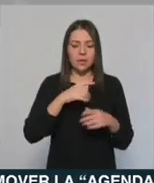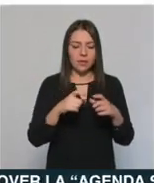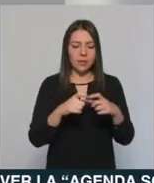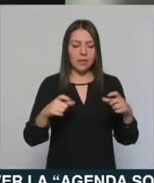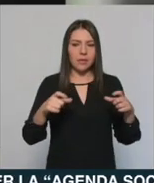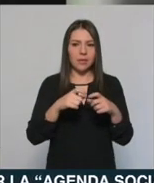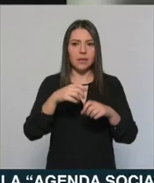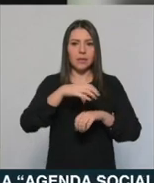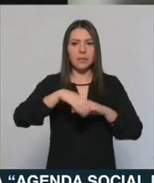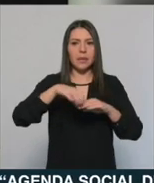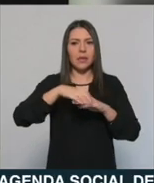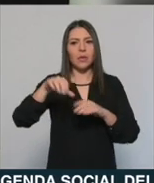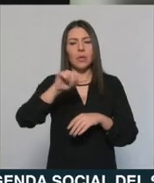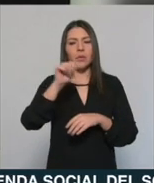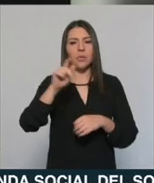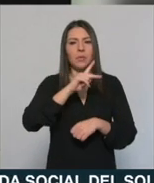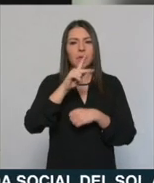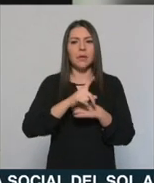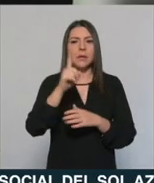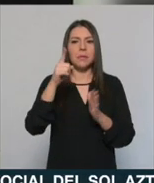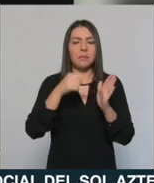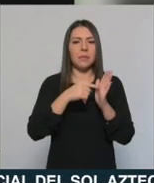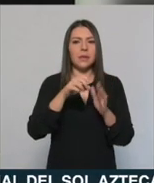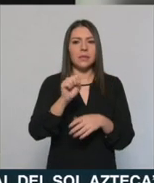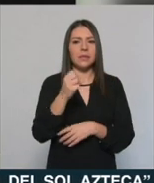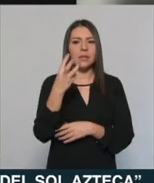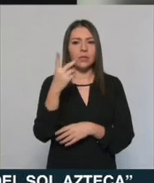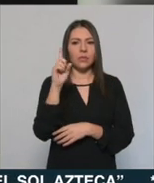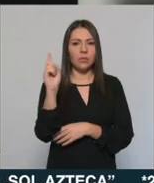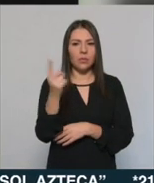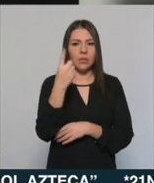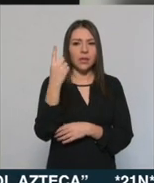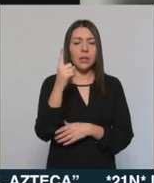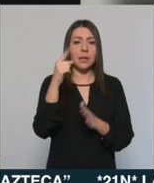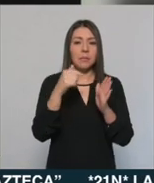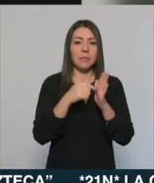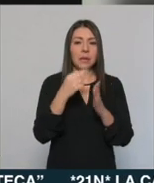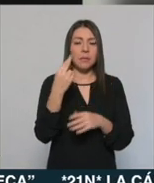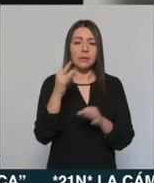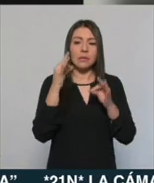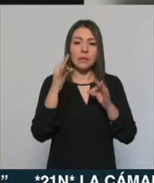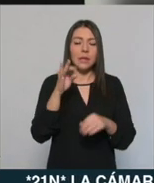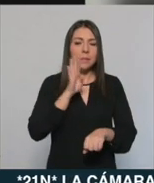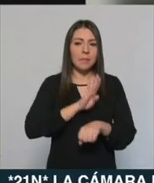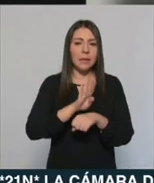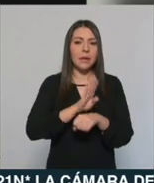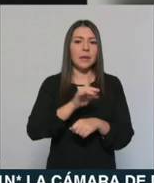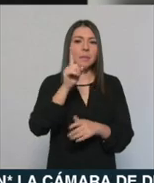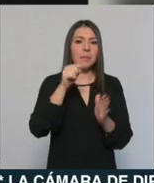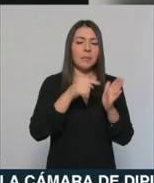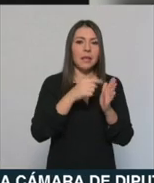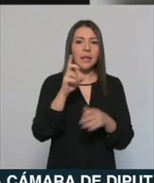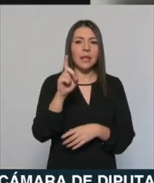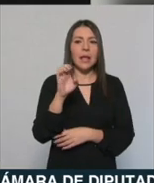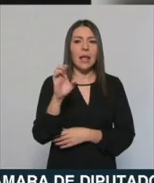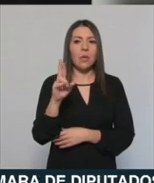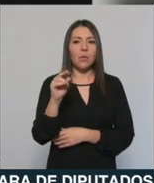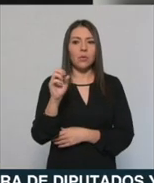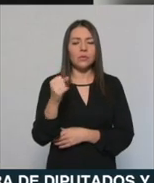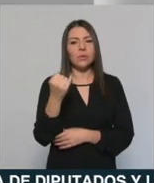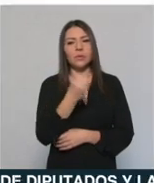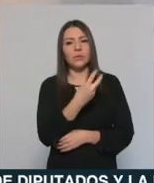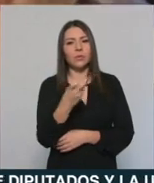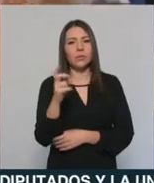denominación extranjera, $1,063, 1,025 reales brasileños, 1,030 euros y 220